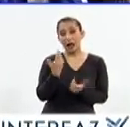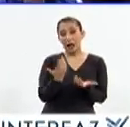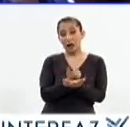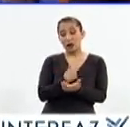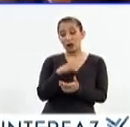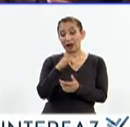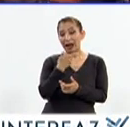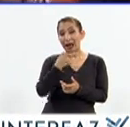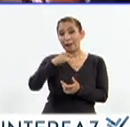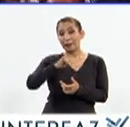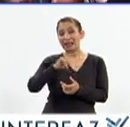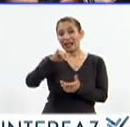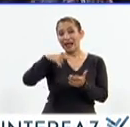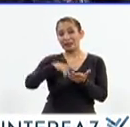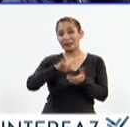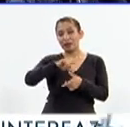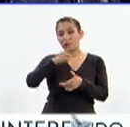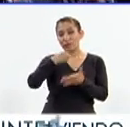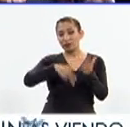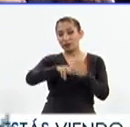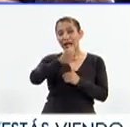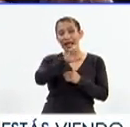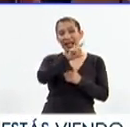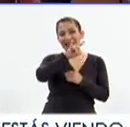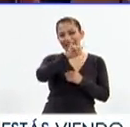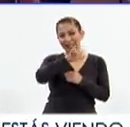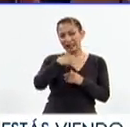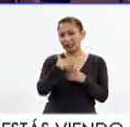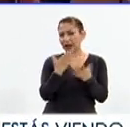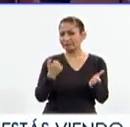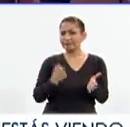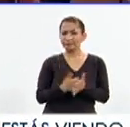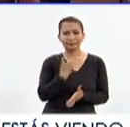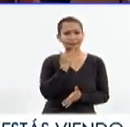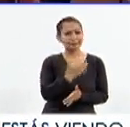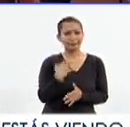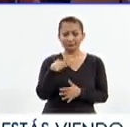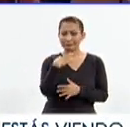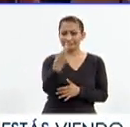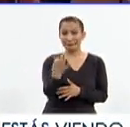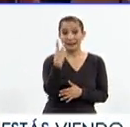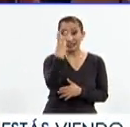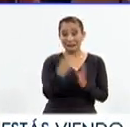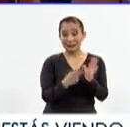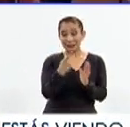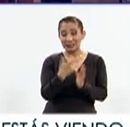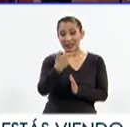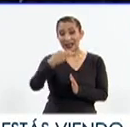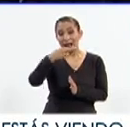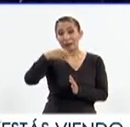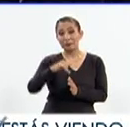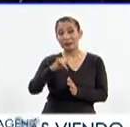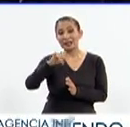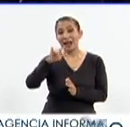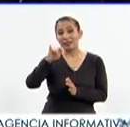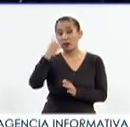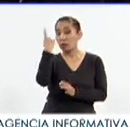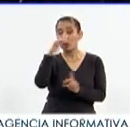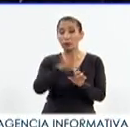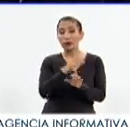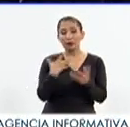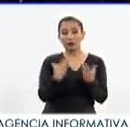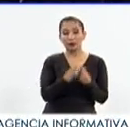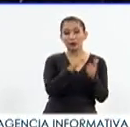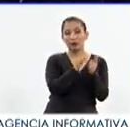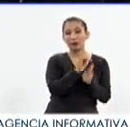Grammy Latino 2018. Para Eddie Mora ha sido una gran satisfacción ser nominado en 3 ocasiones en los Grammy Latino, una de ellas junto